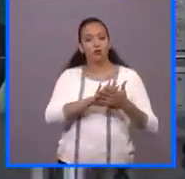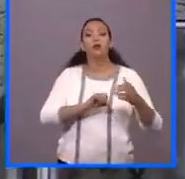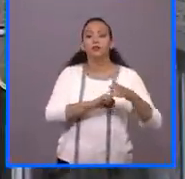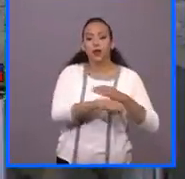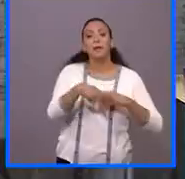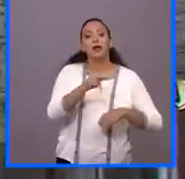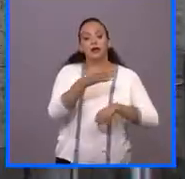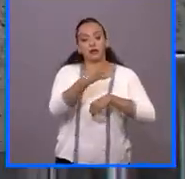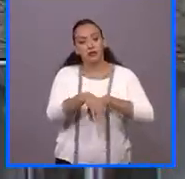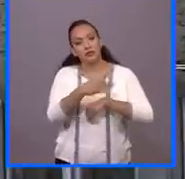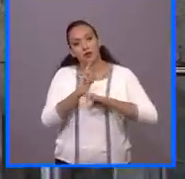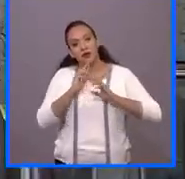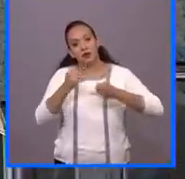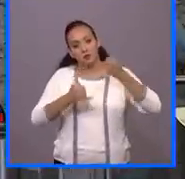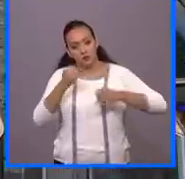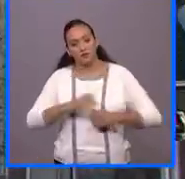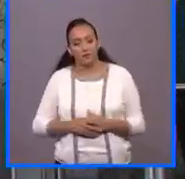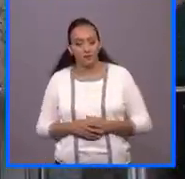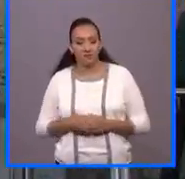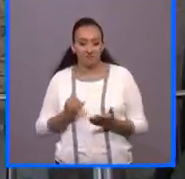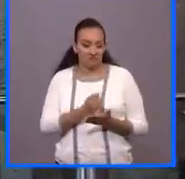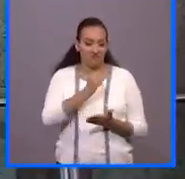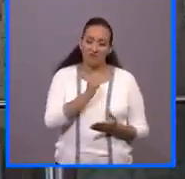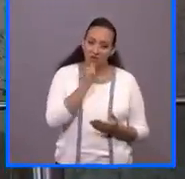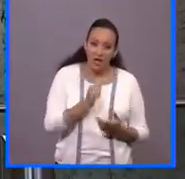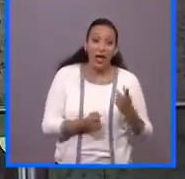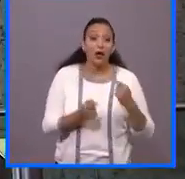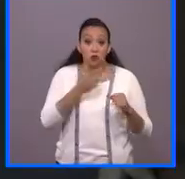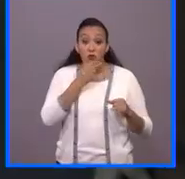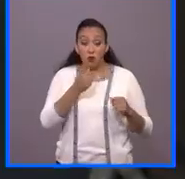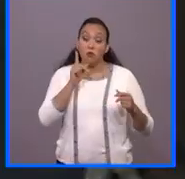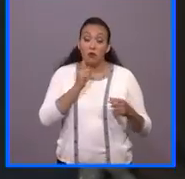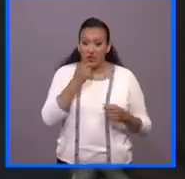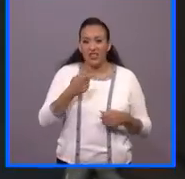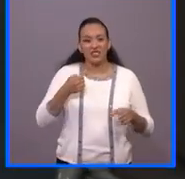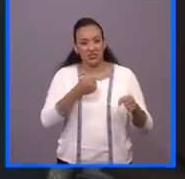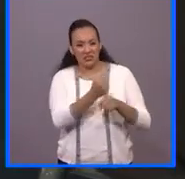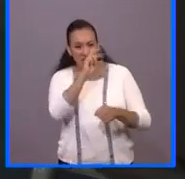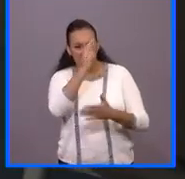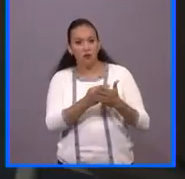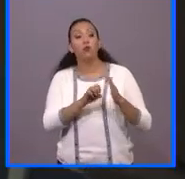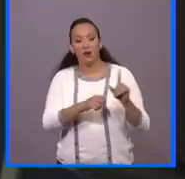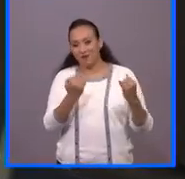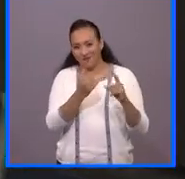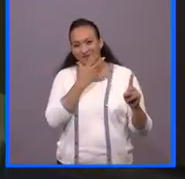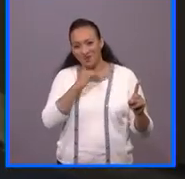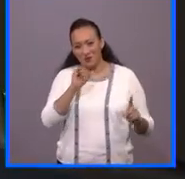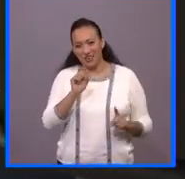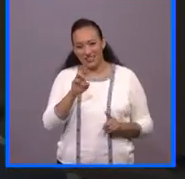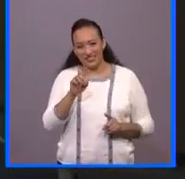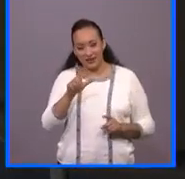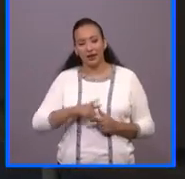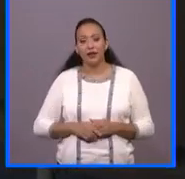preventiva sin sentencia, muchas de ellas con alegatos de tortura u otras violaciones como Israel Vallarta. De